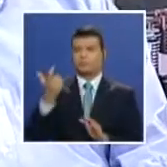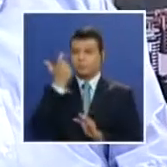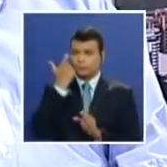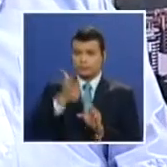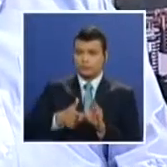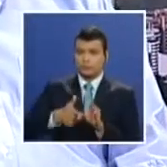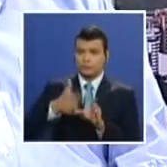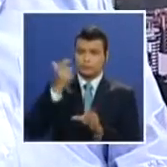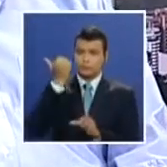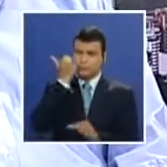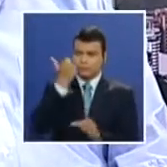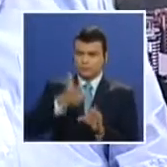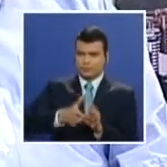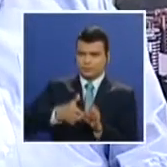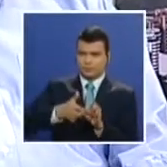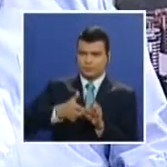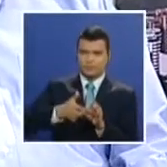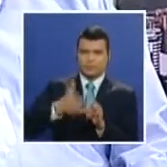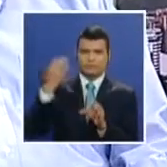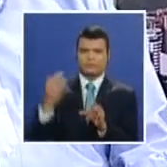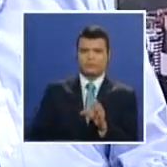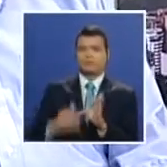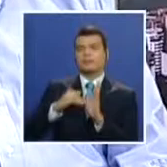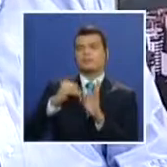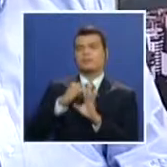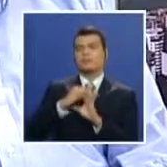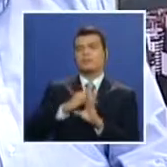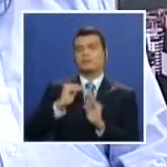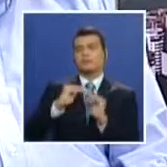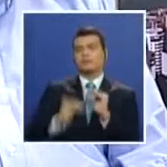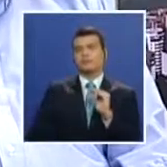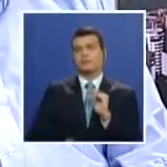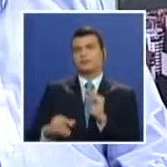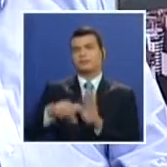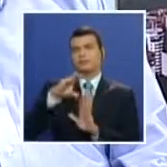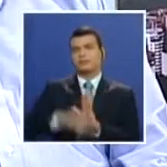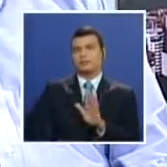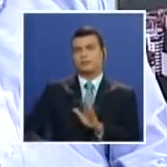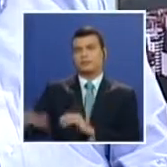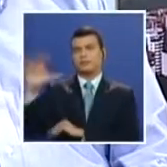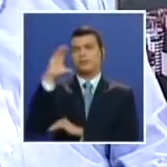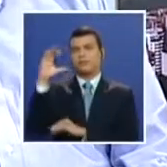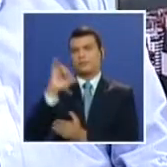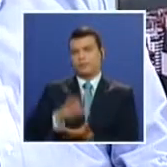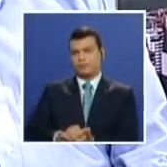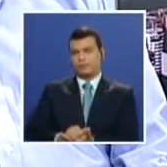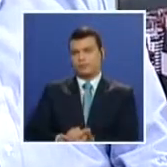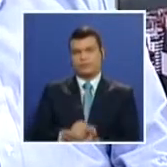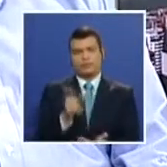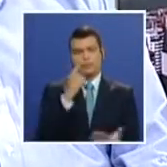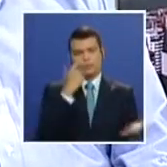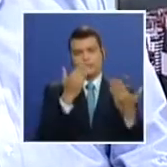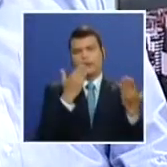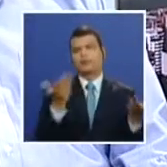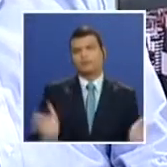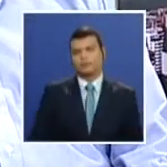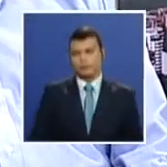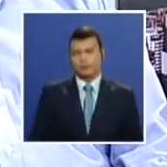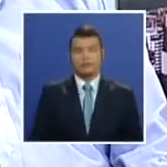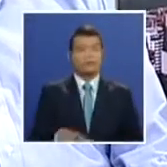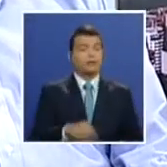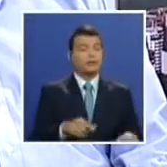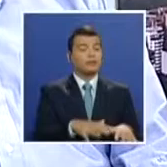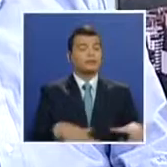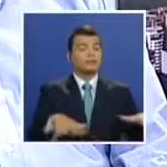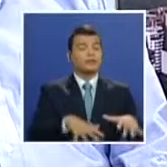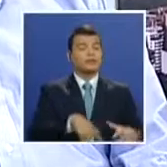lo que cuesta en colombia no tiene los problemas de inseguridad que tiene el campo colombiano los impuestos prediales